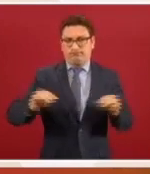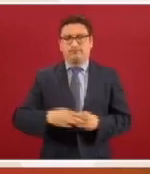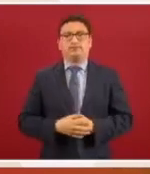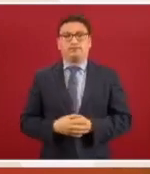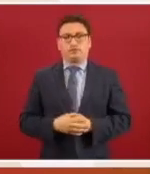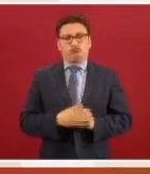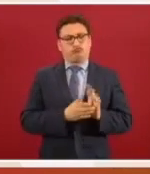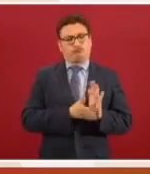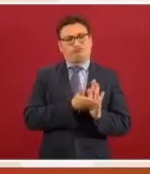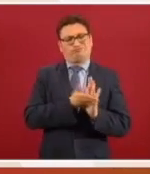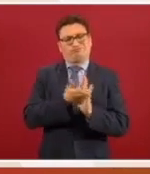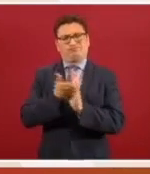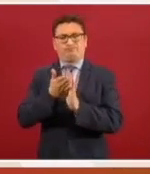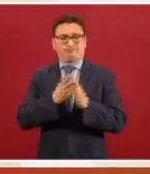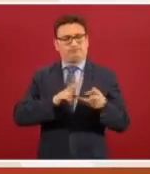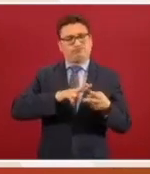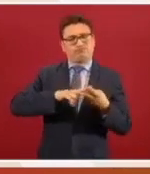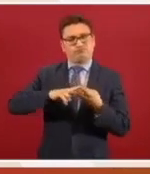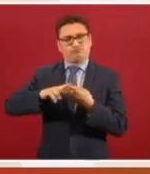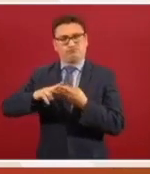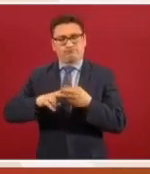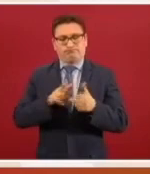de construcción del Tren Maya,